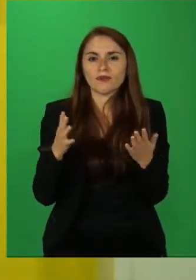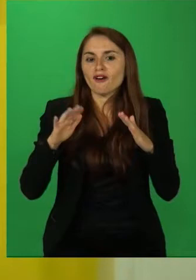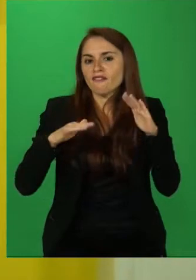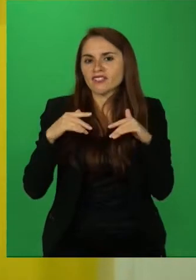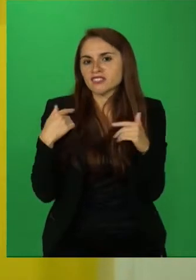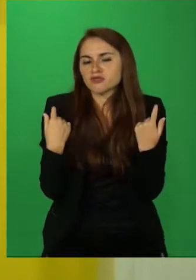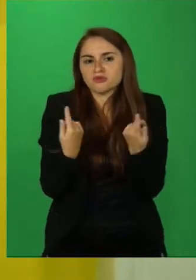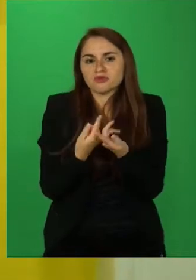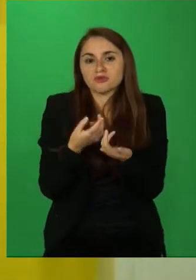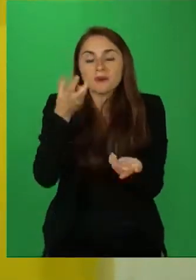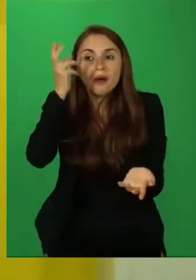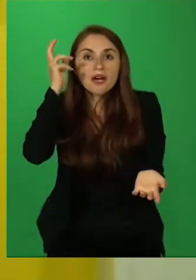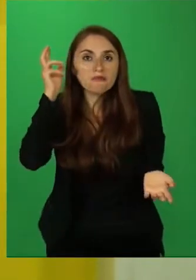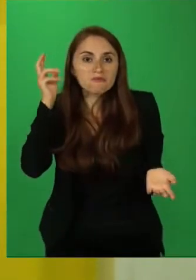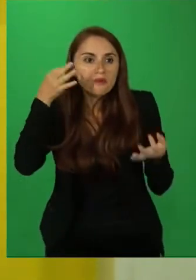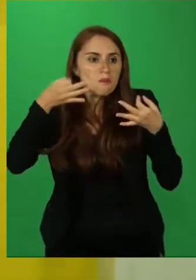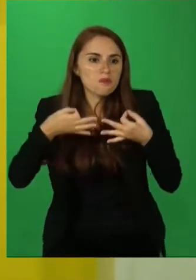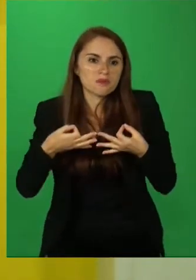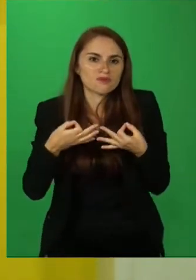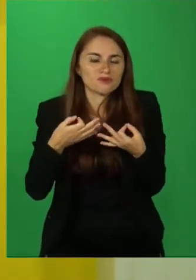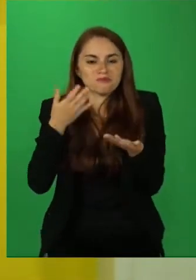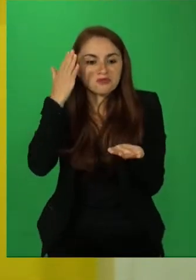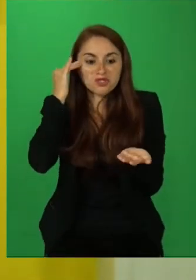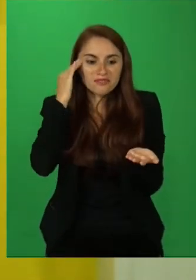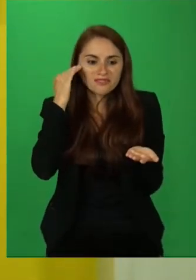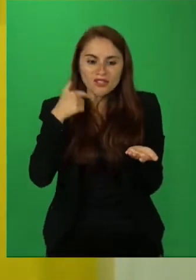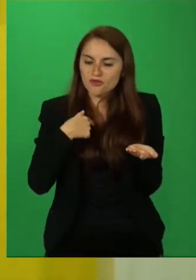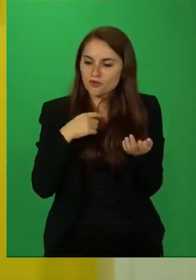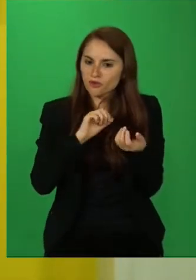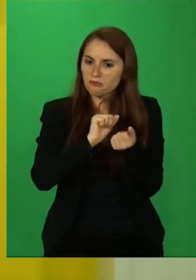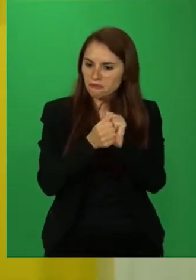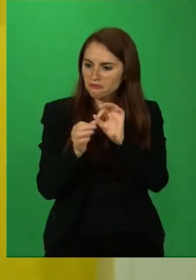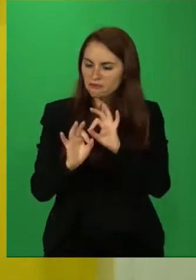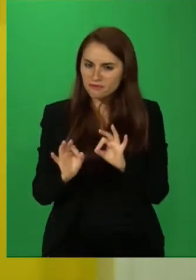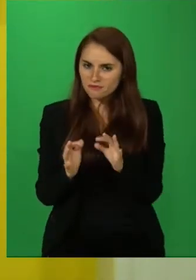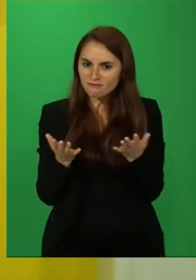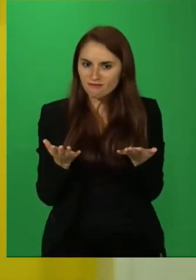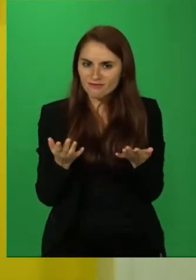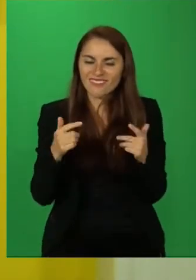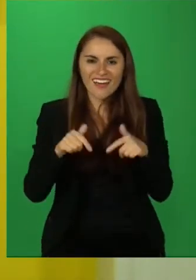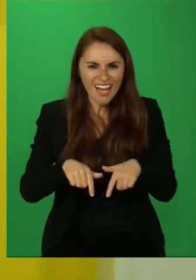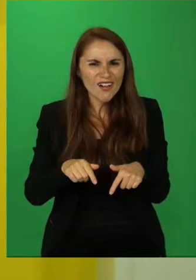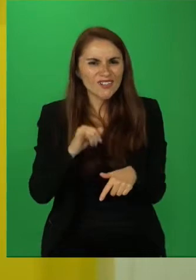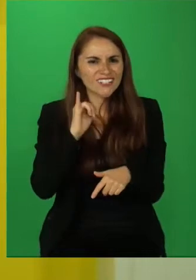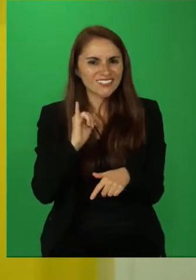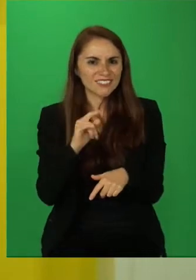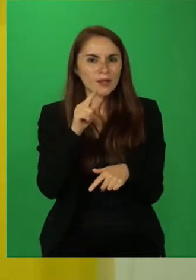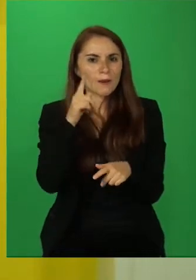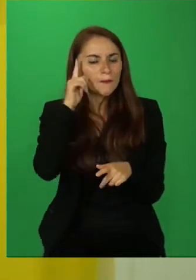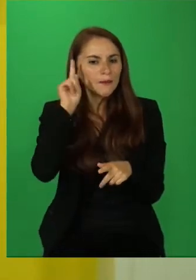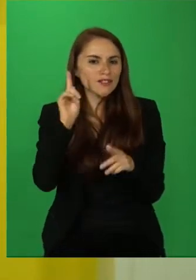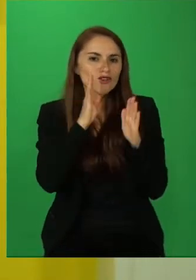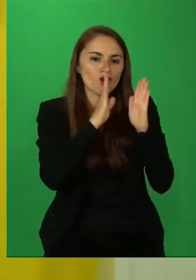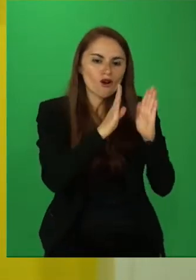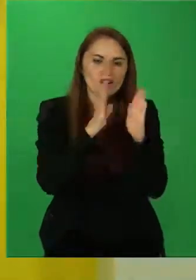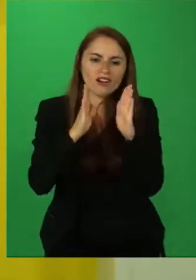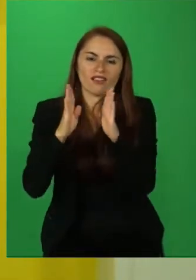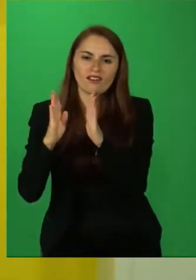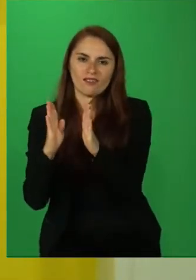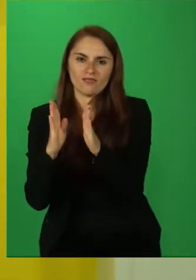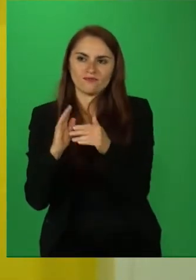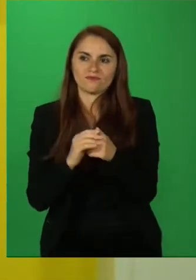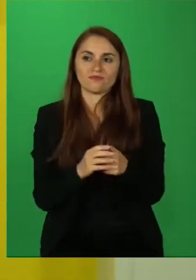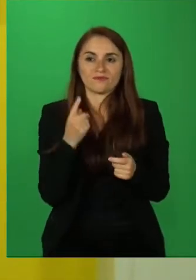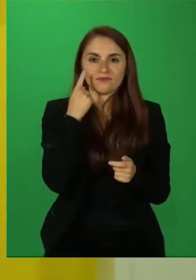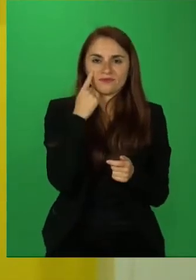lo sistematizamos o no lo esquematizamos, bueno, en esta clase vas a aprender a hacerlo paso a paso.